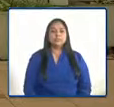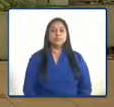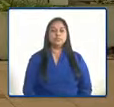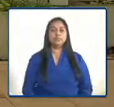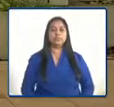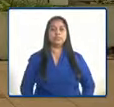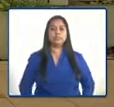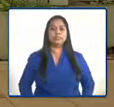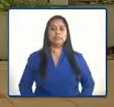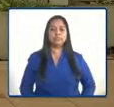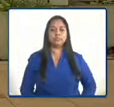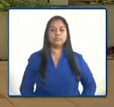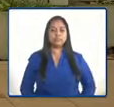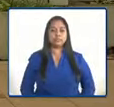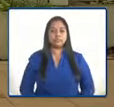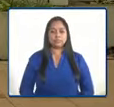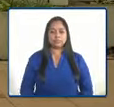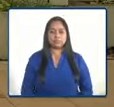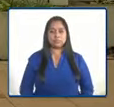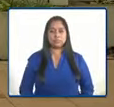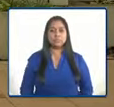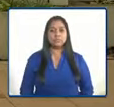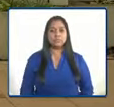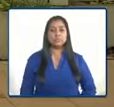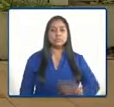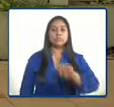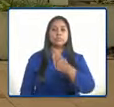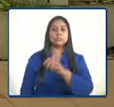Pregunta Marcos Cahuex, de Canal Antigua.